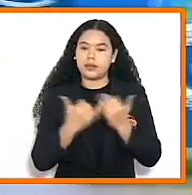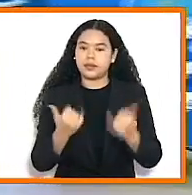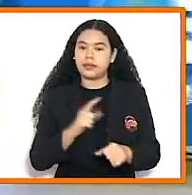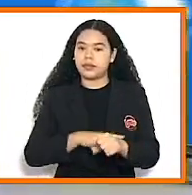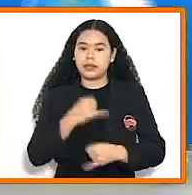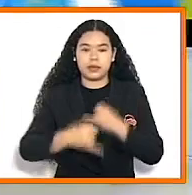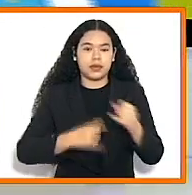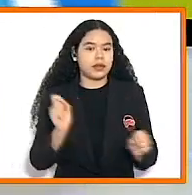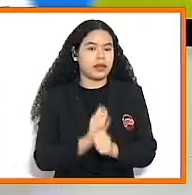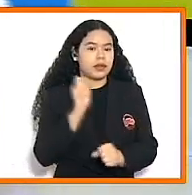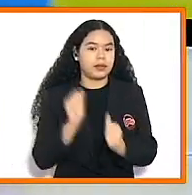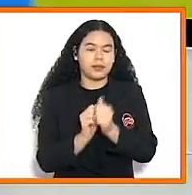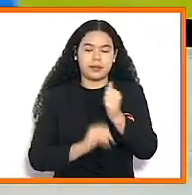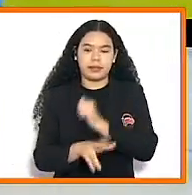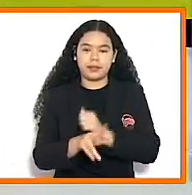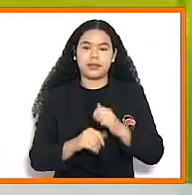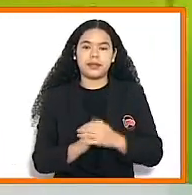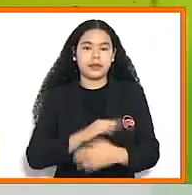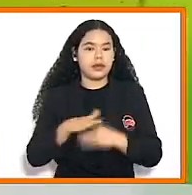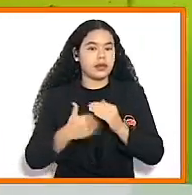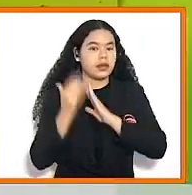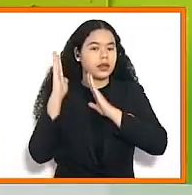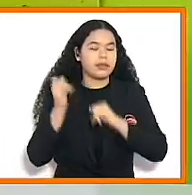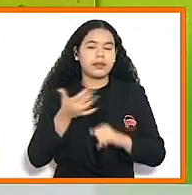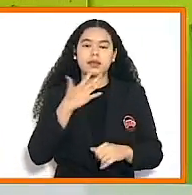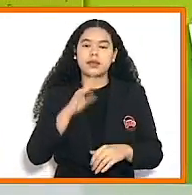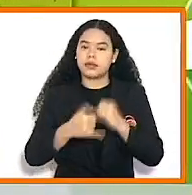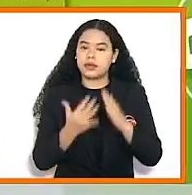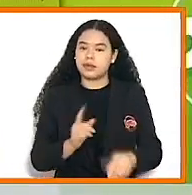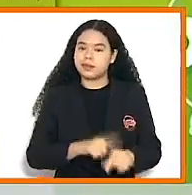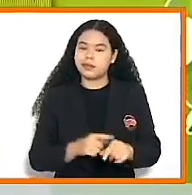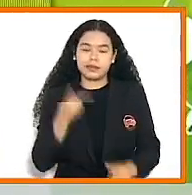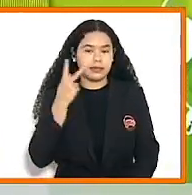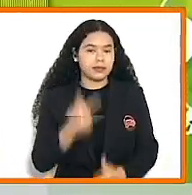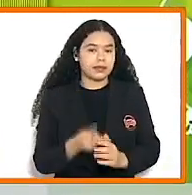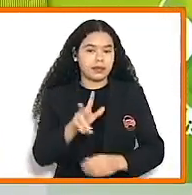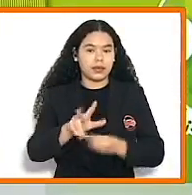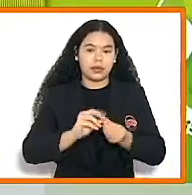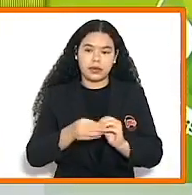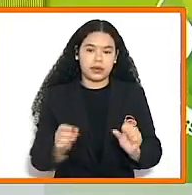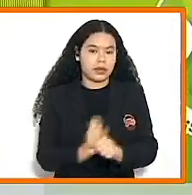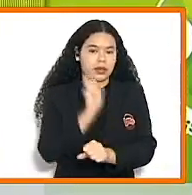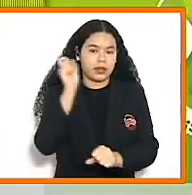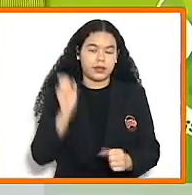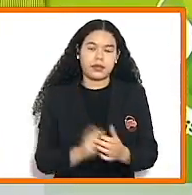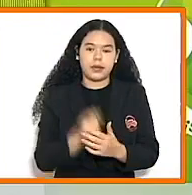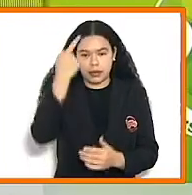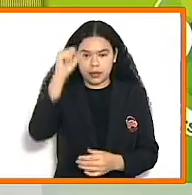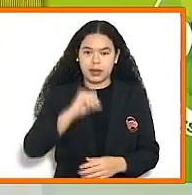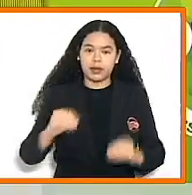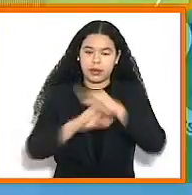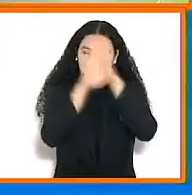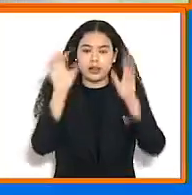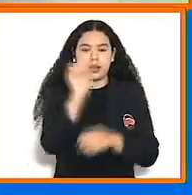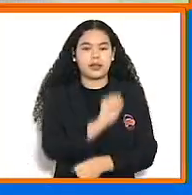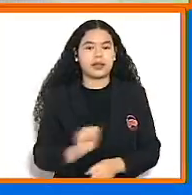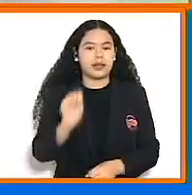a pegar y ganar con Pega 3. Te deseo suerte, jugador, porque vamos a conocer cuáles son los tres números ganadores para esta mañana de